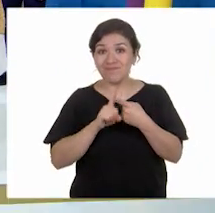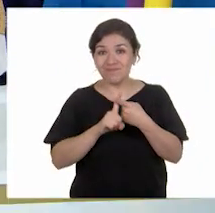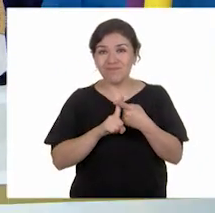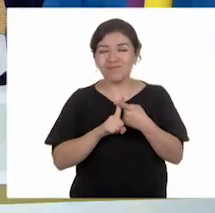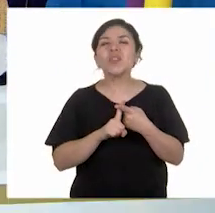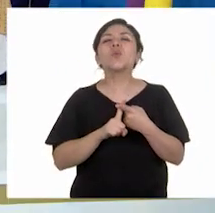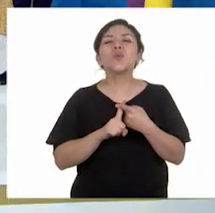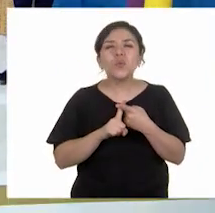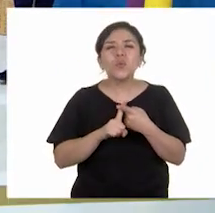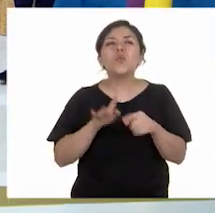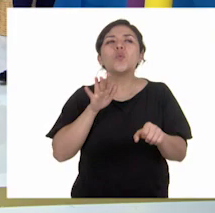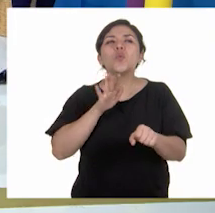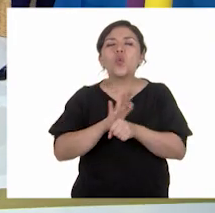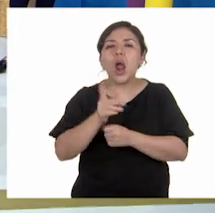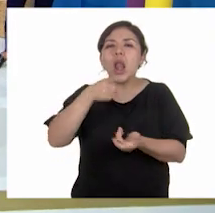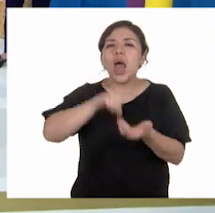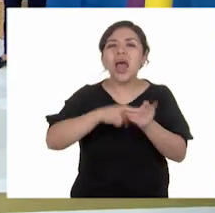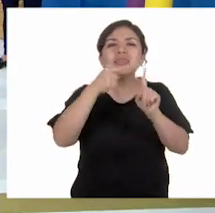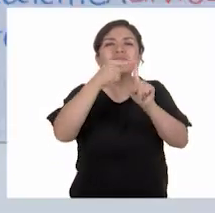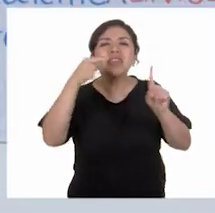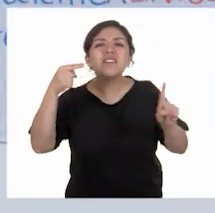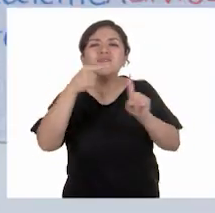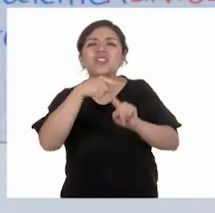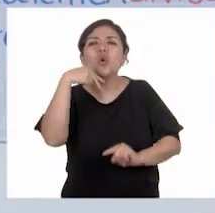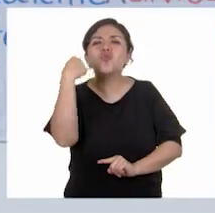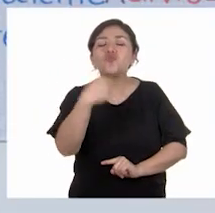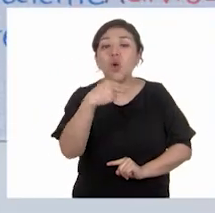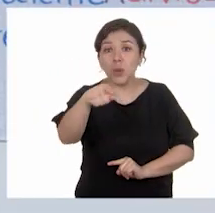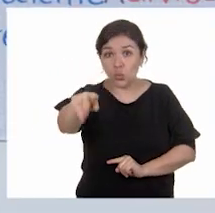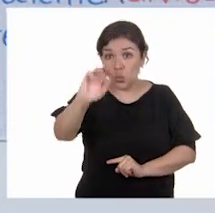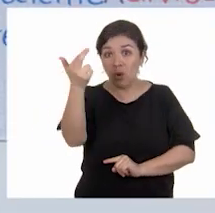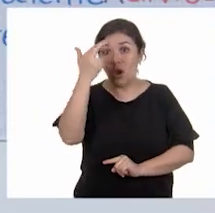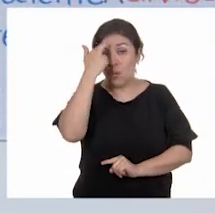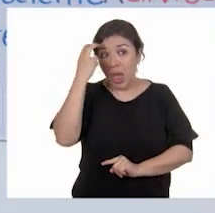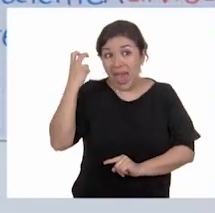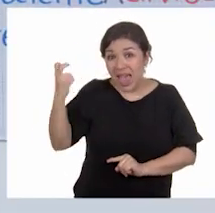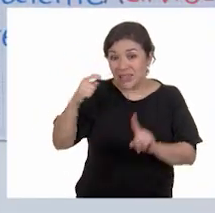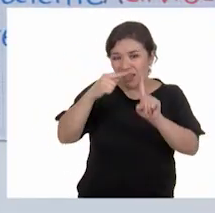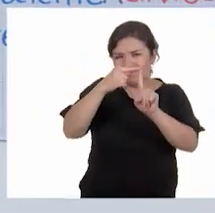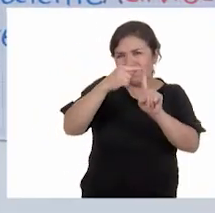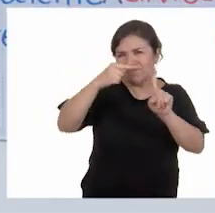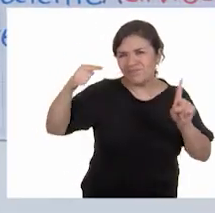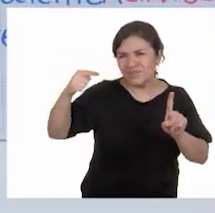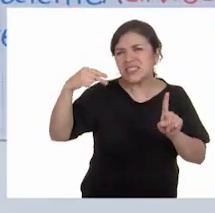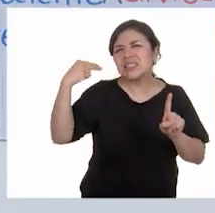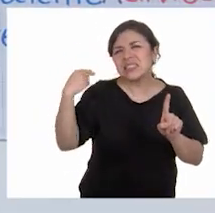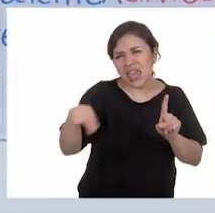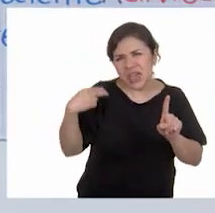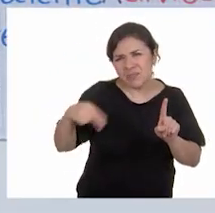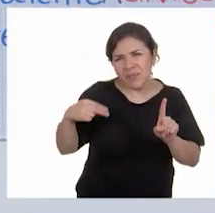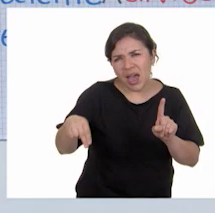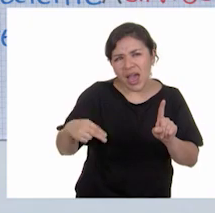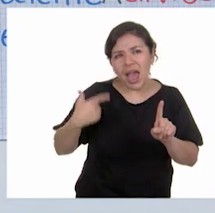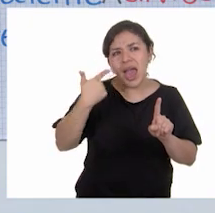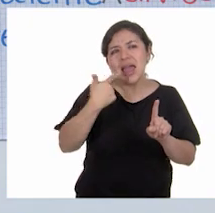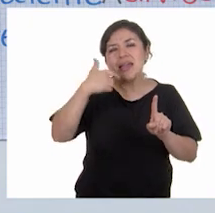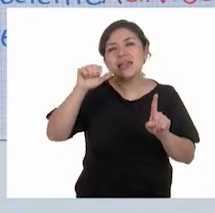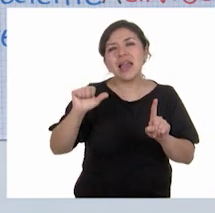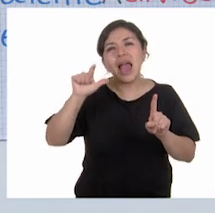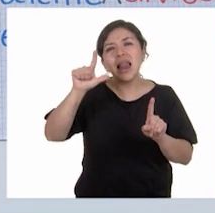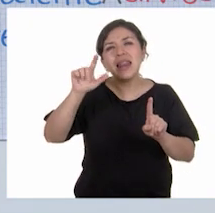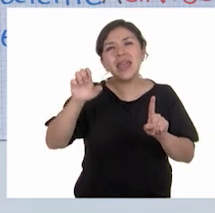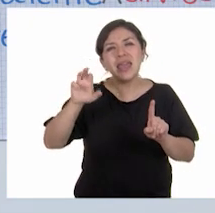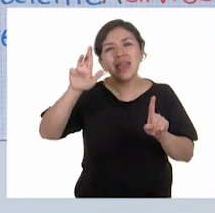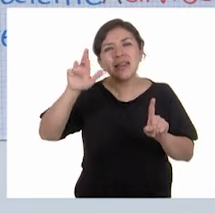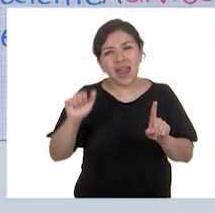las partes de la división. Recordemos que este símbolo se llama galera.